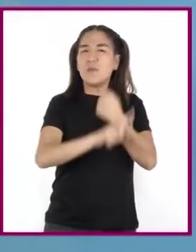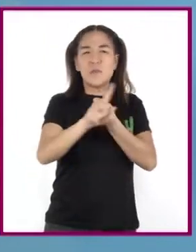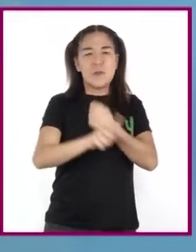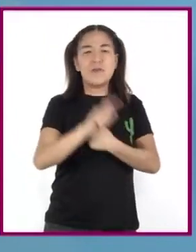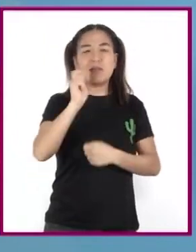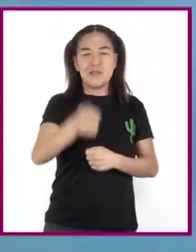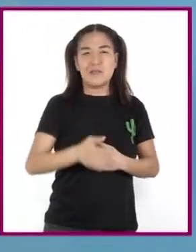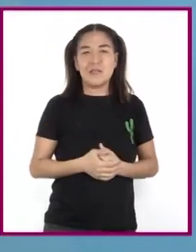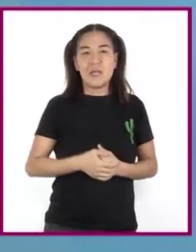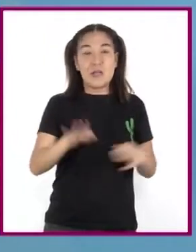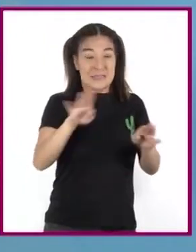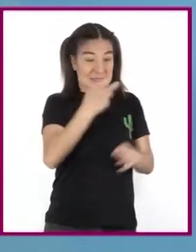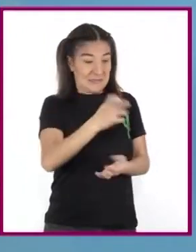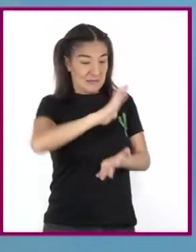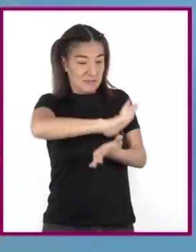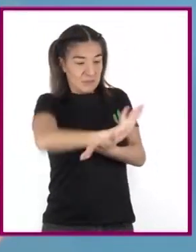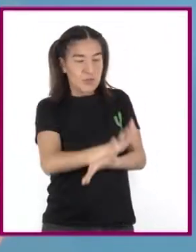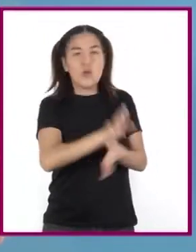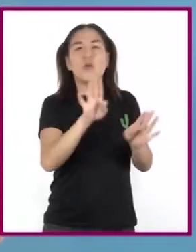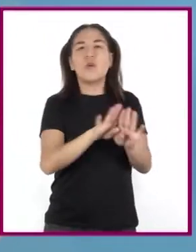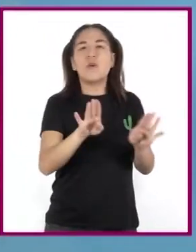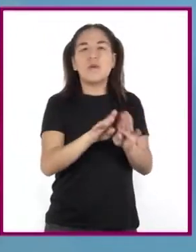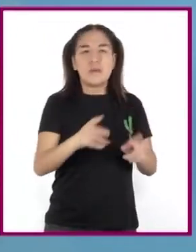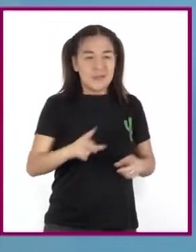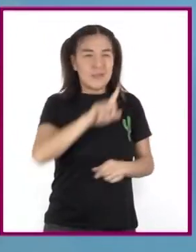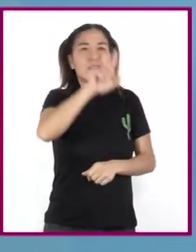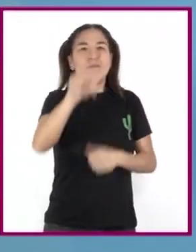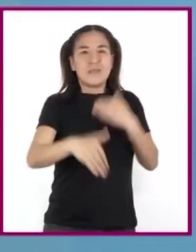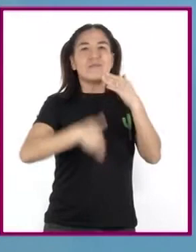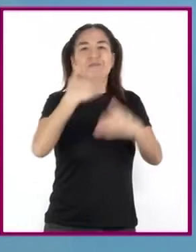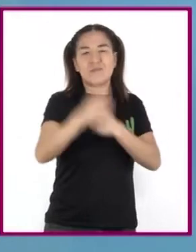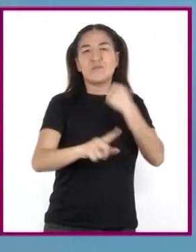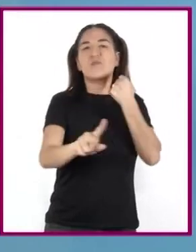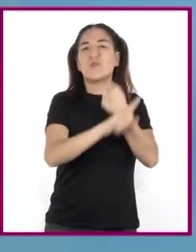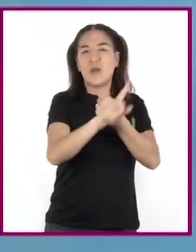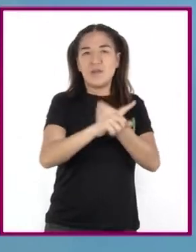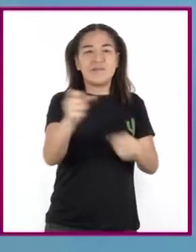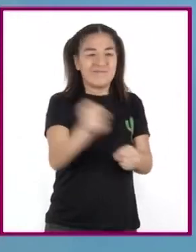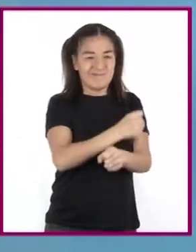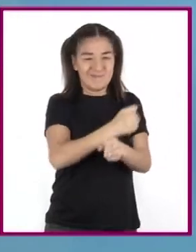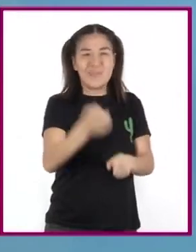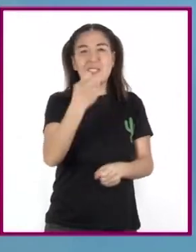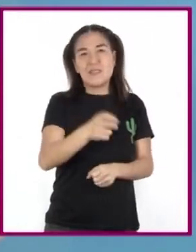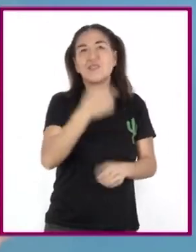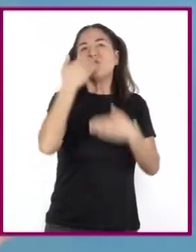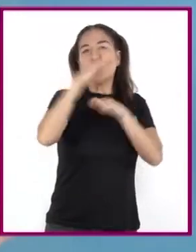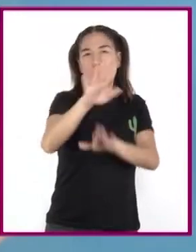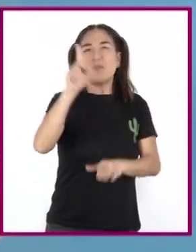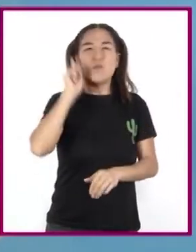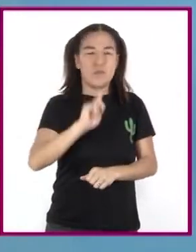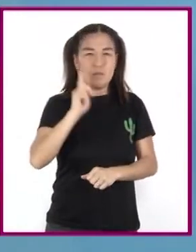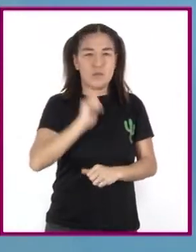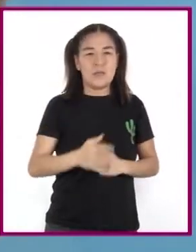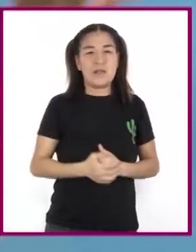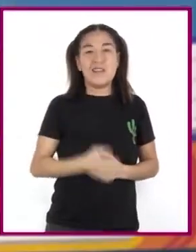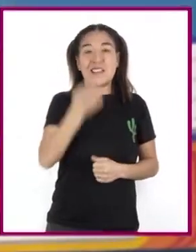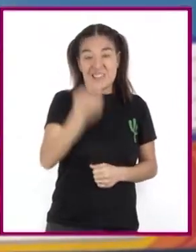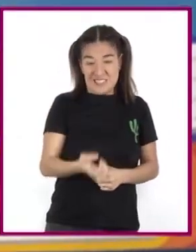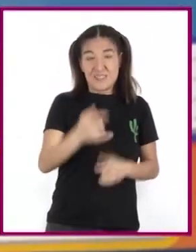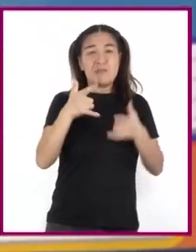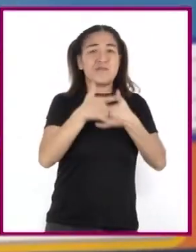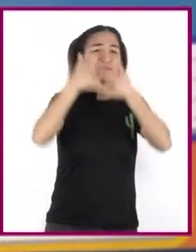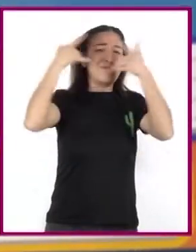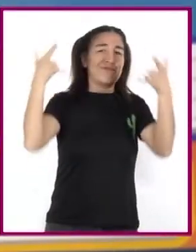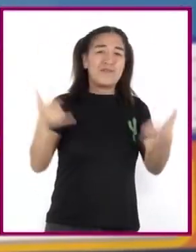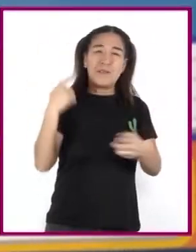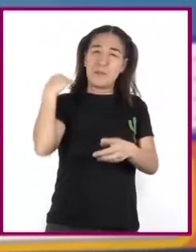discriminación justifica y promueve la violencia de género. Históricamente, esto ha afectado a las niñas y a las